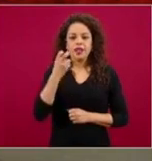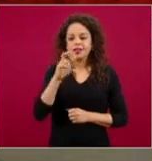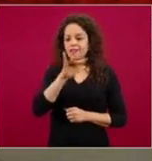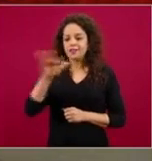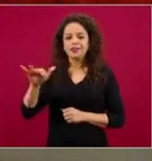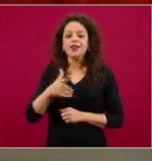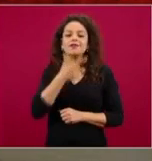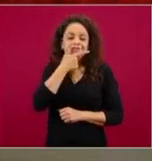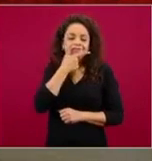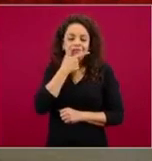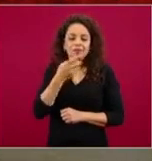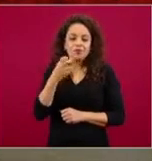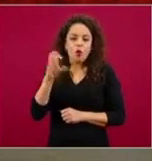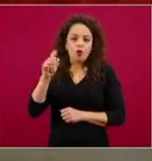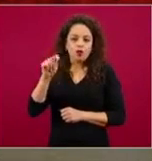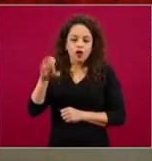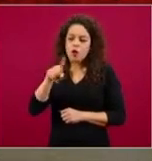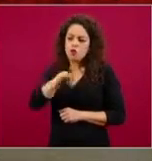pueden utilizarlo.